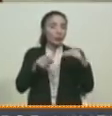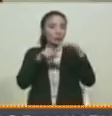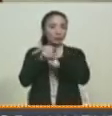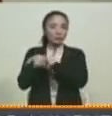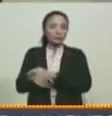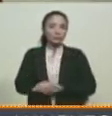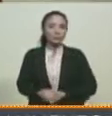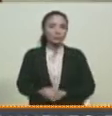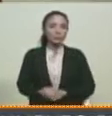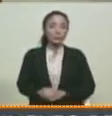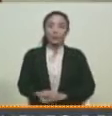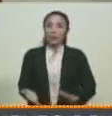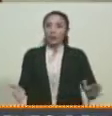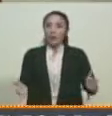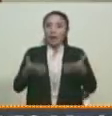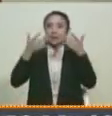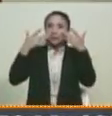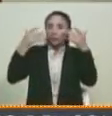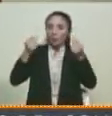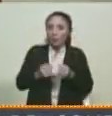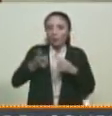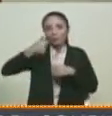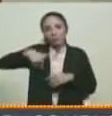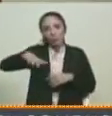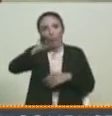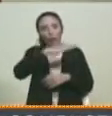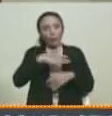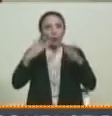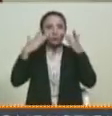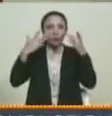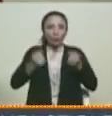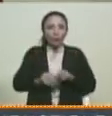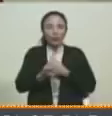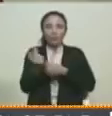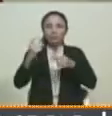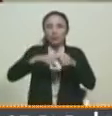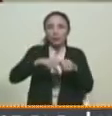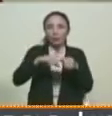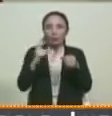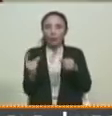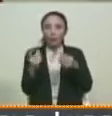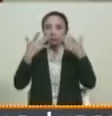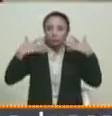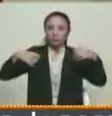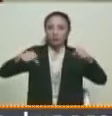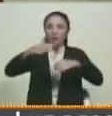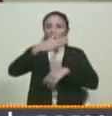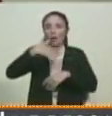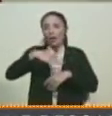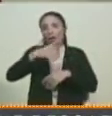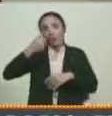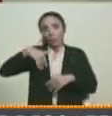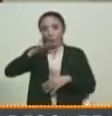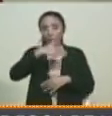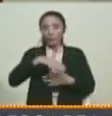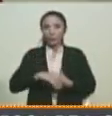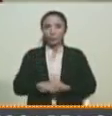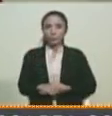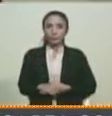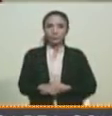La seguridad de nuestro país, la seguridad ciudadana, la seguridad interna, la seguridad de la nación.